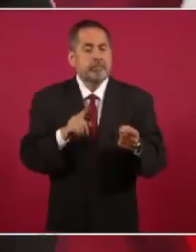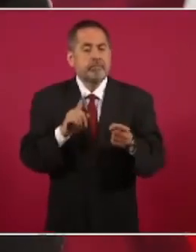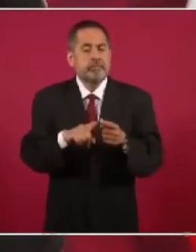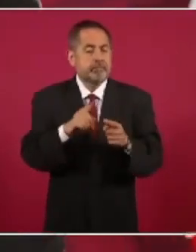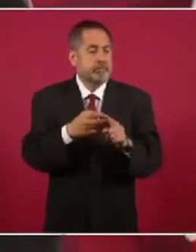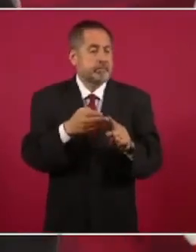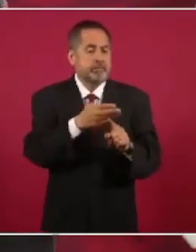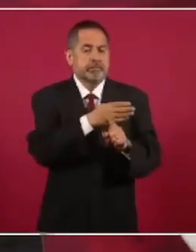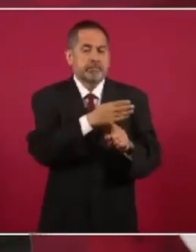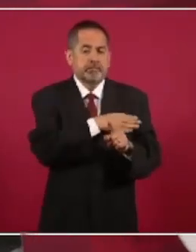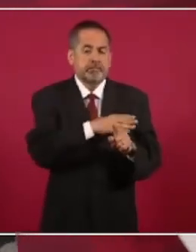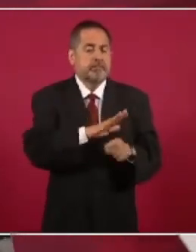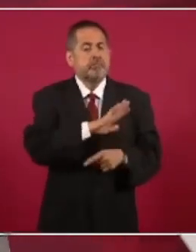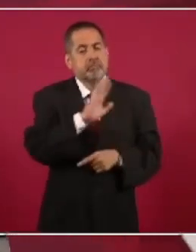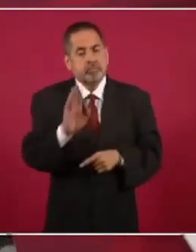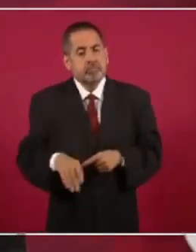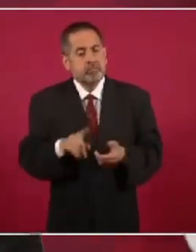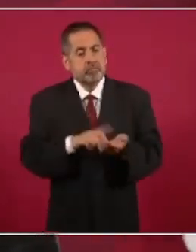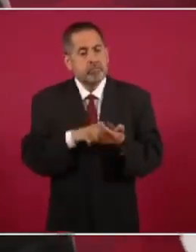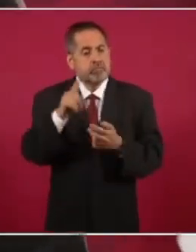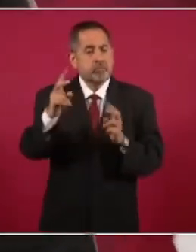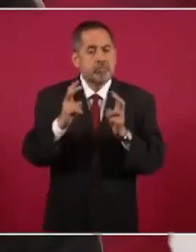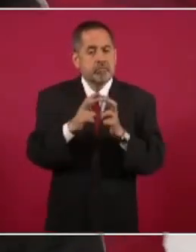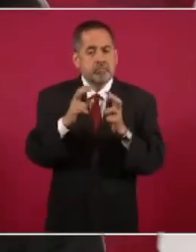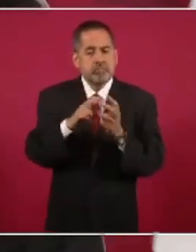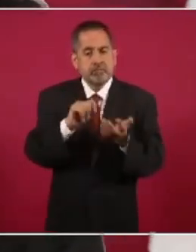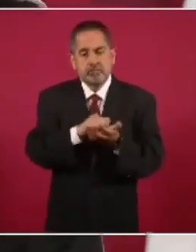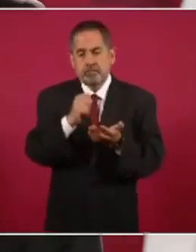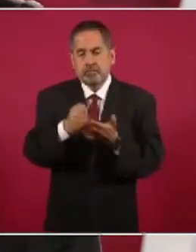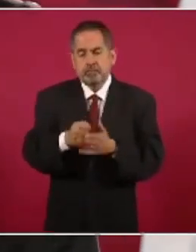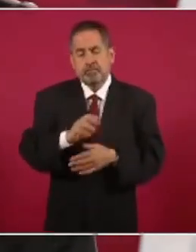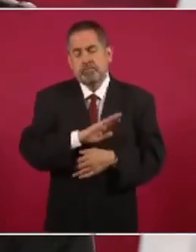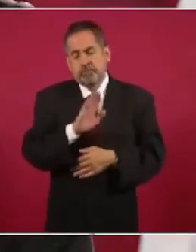vida en Tamaulipas,